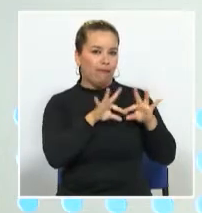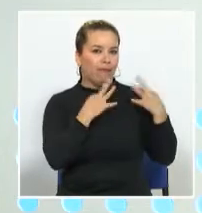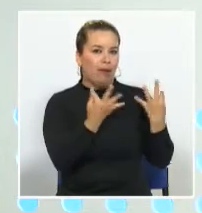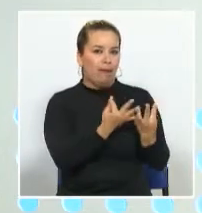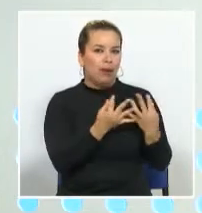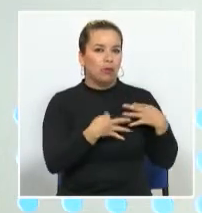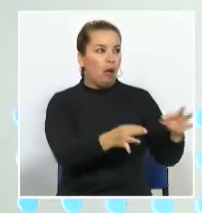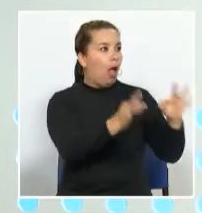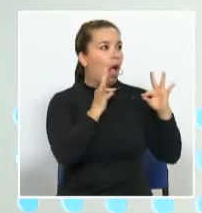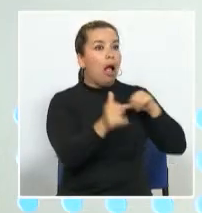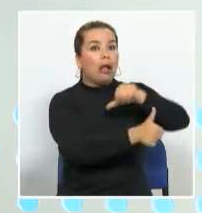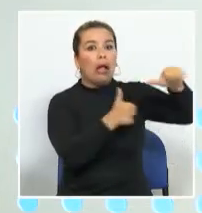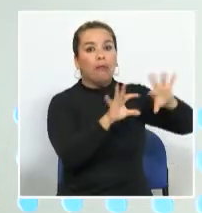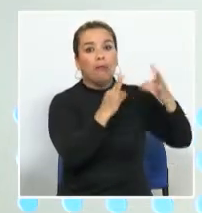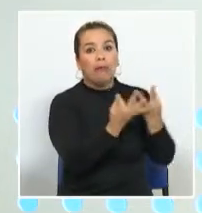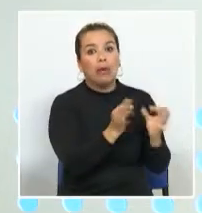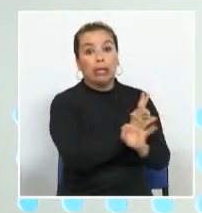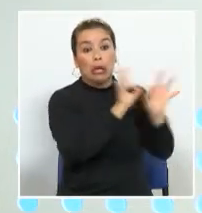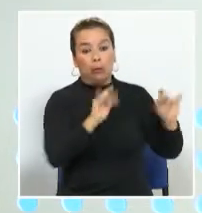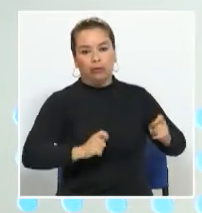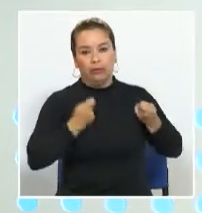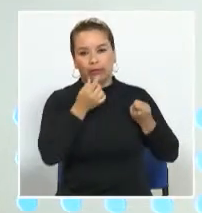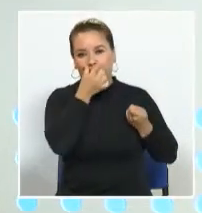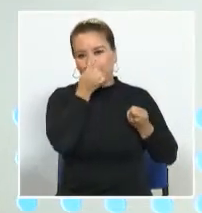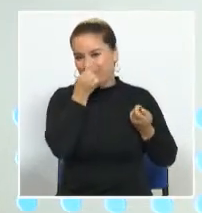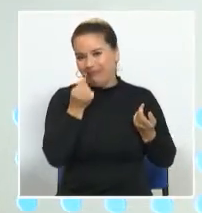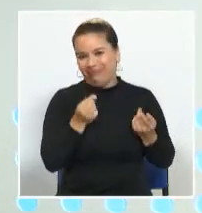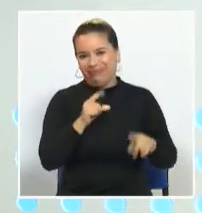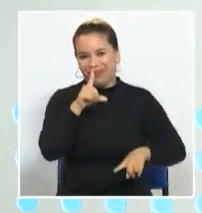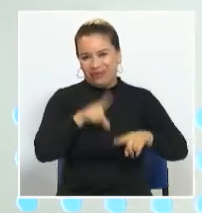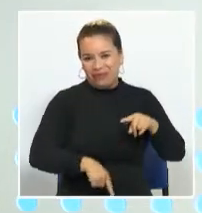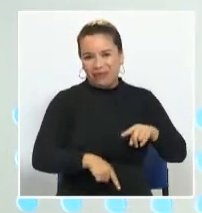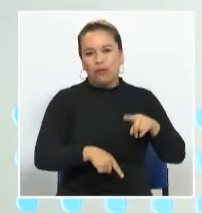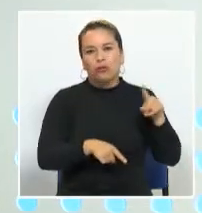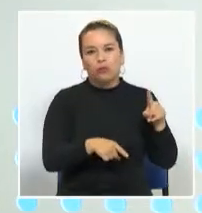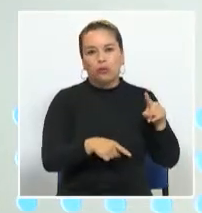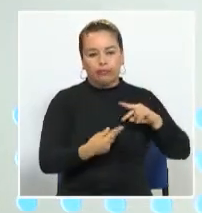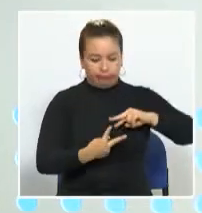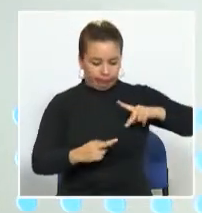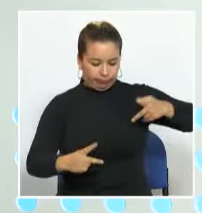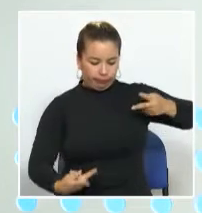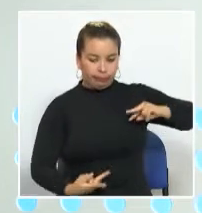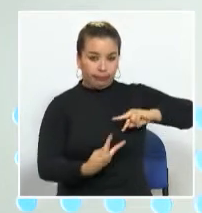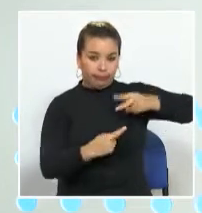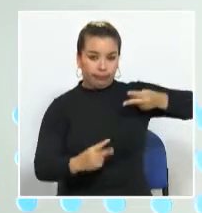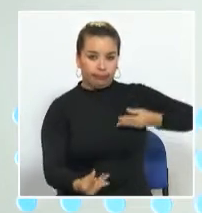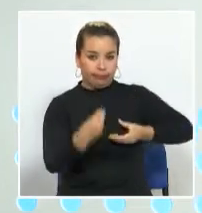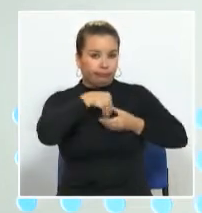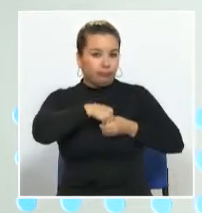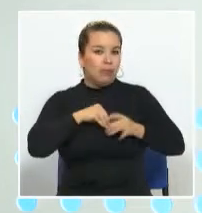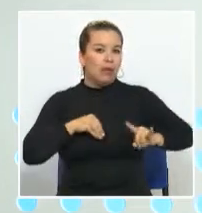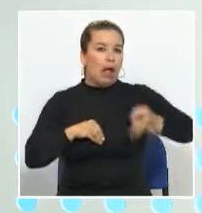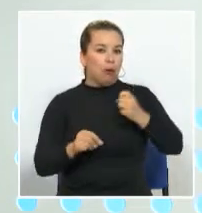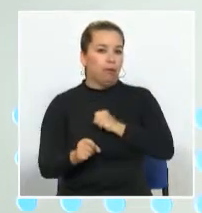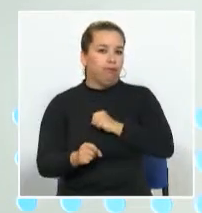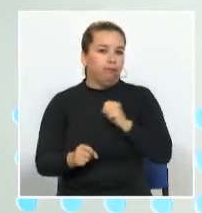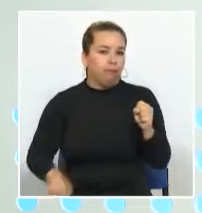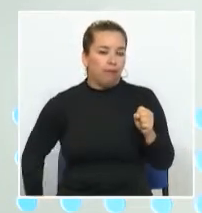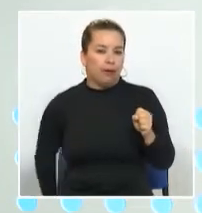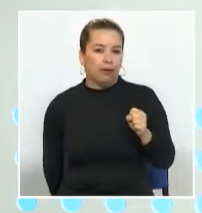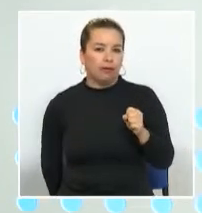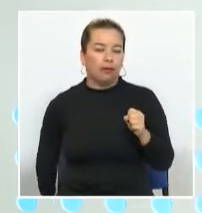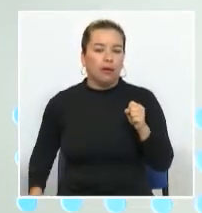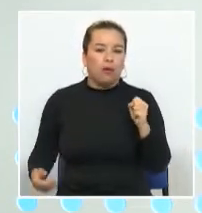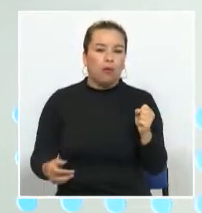modificar si genéticamente tengo predisposición a tener un infarto, un derrame o en general a sufrir una